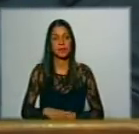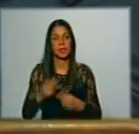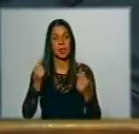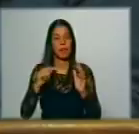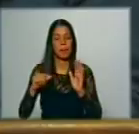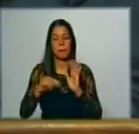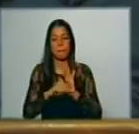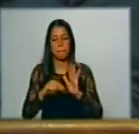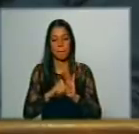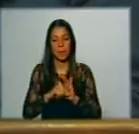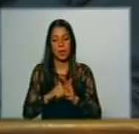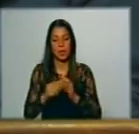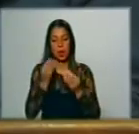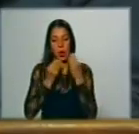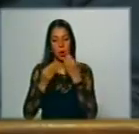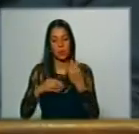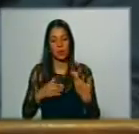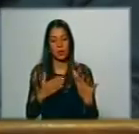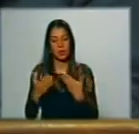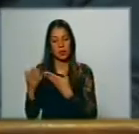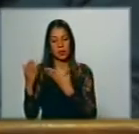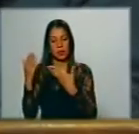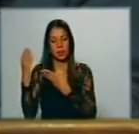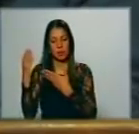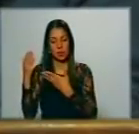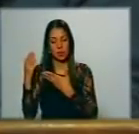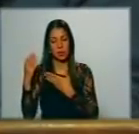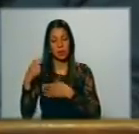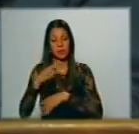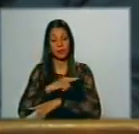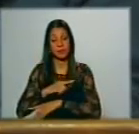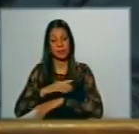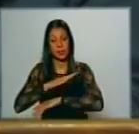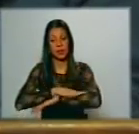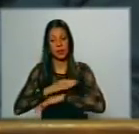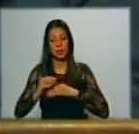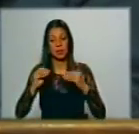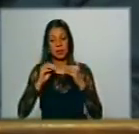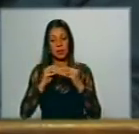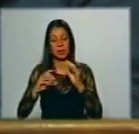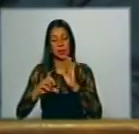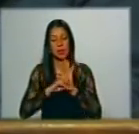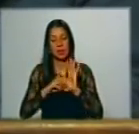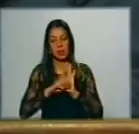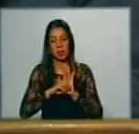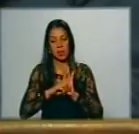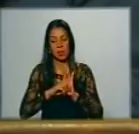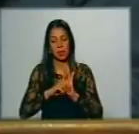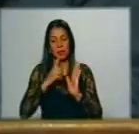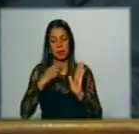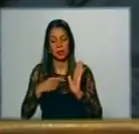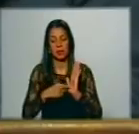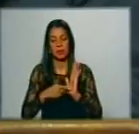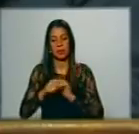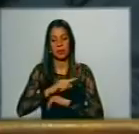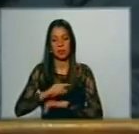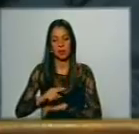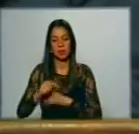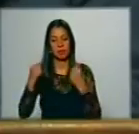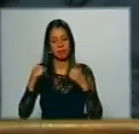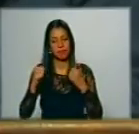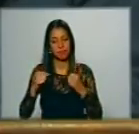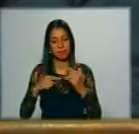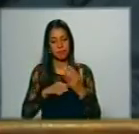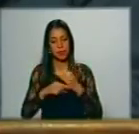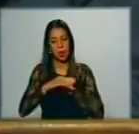de los bienes y servicios establecidos de conformidad con esta ley constitucional serán de obligatorio